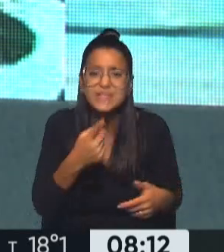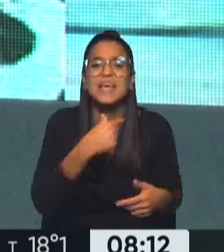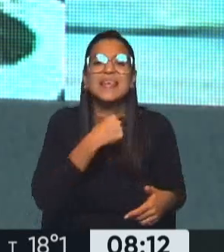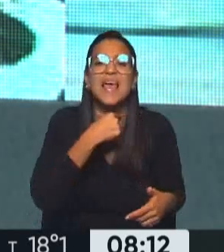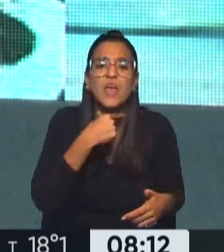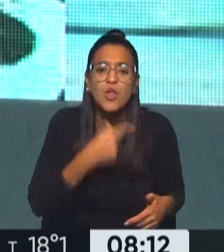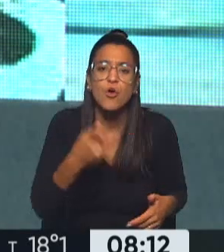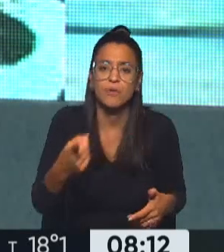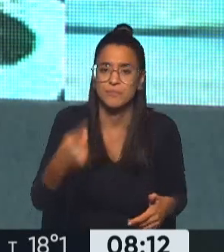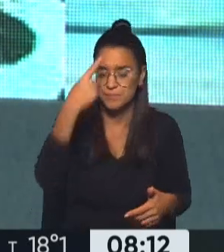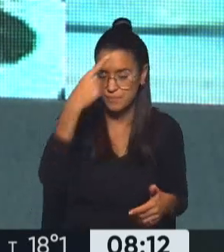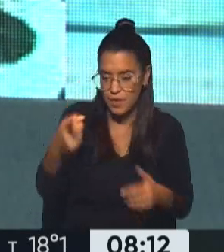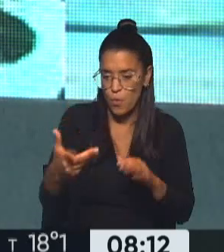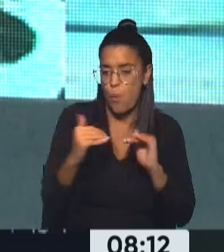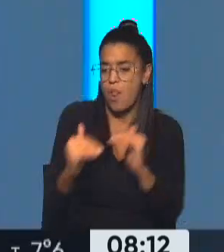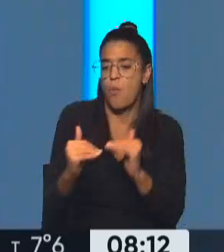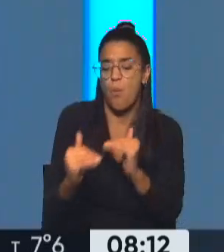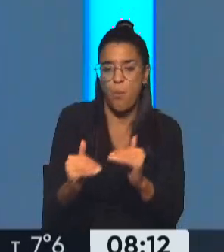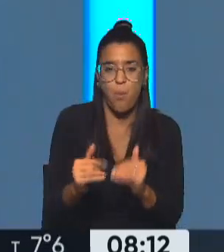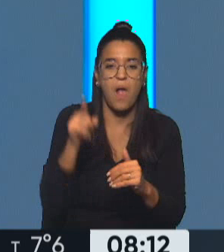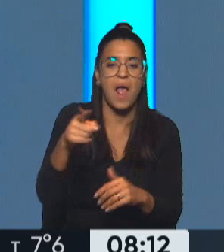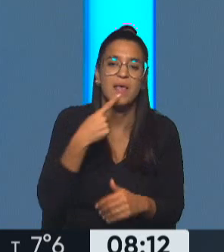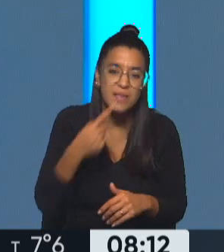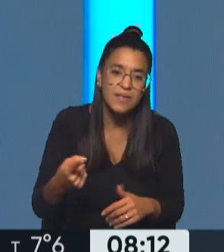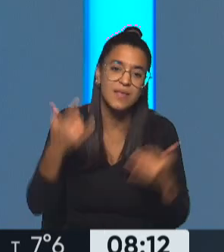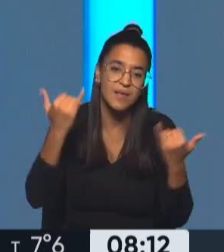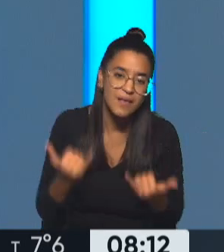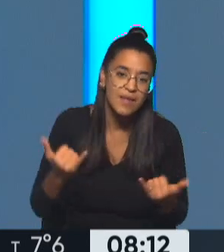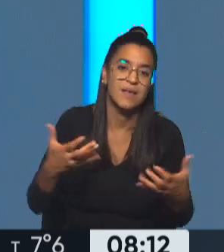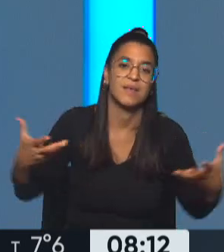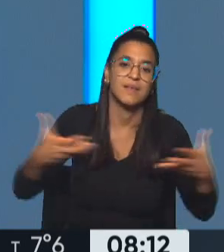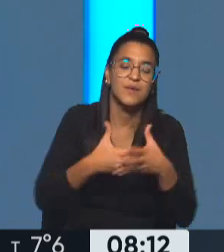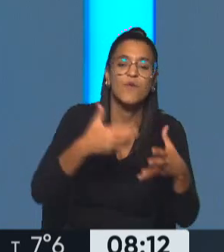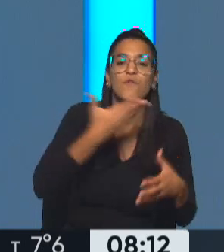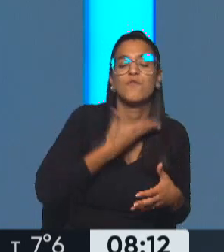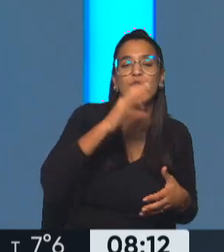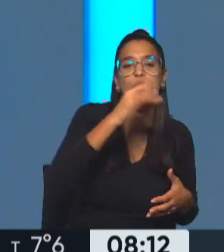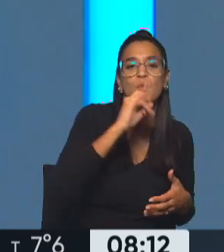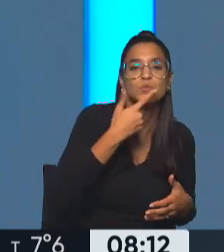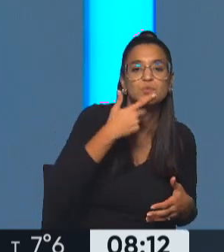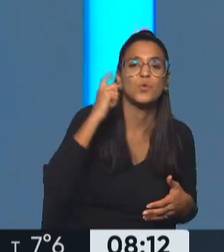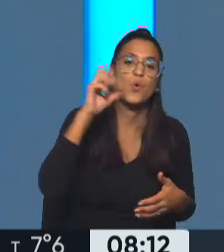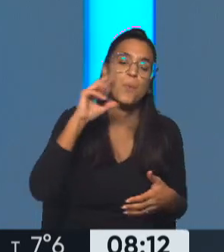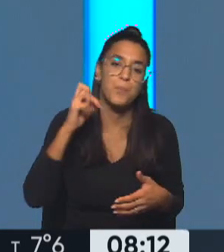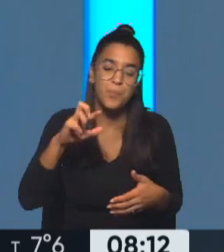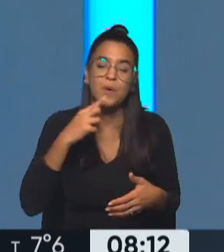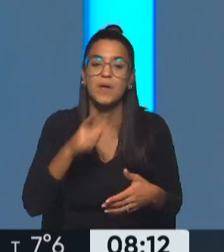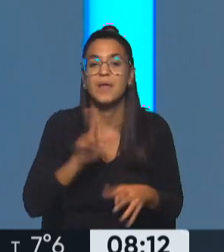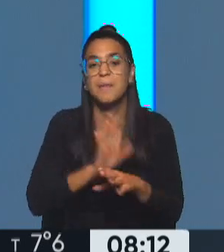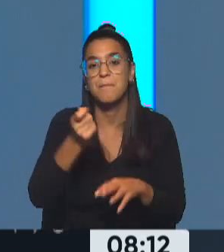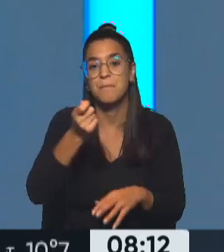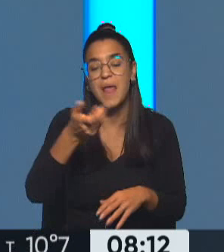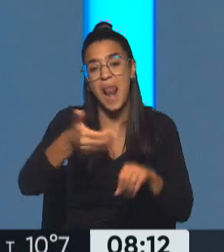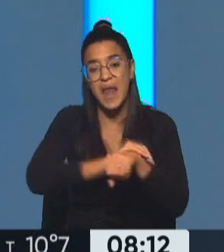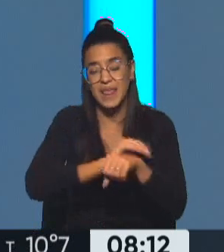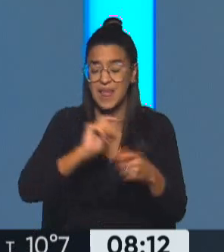que me consideren como ellos y ahí aparece el coachee o aparece en los focus group y aparece horacio rodríguez larreta que cambió abiertamente